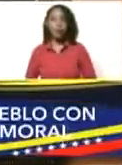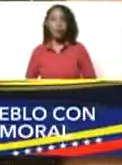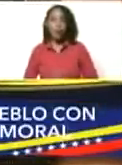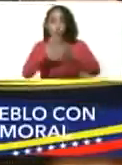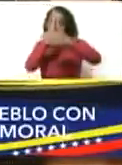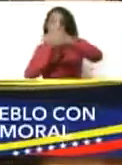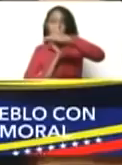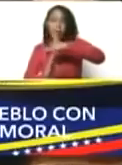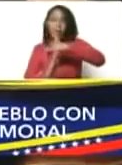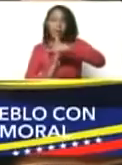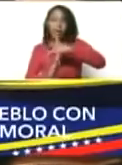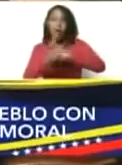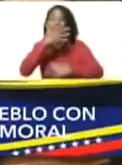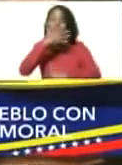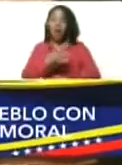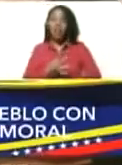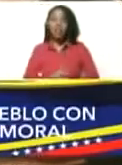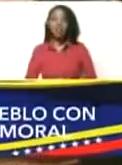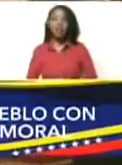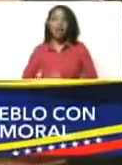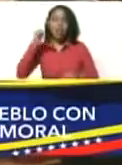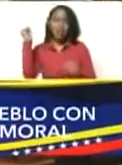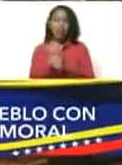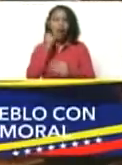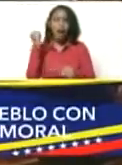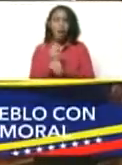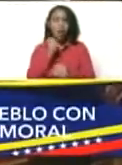humilde, sencilla, trabajadora,